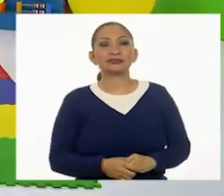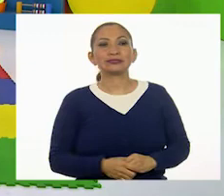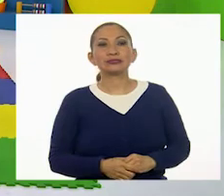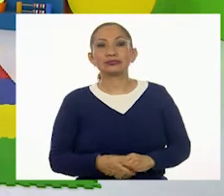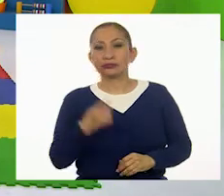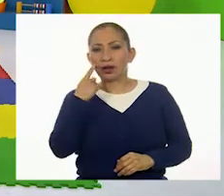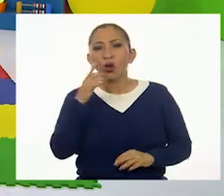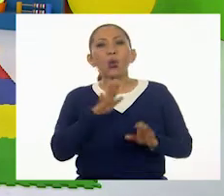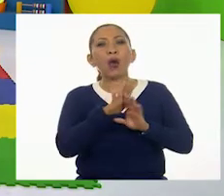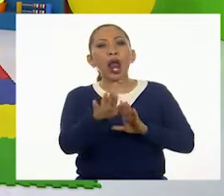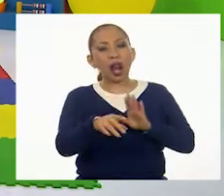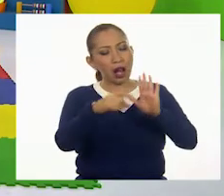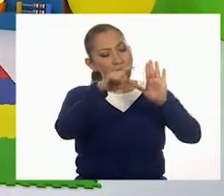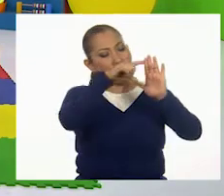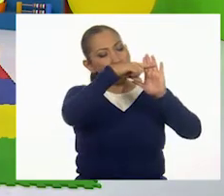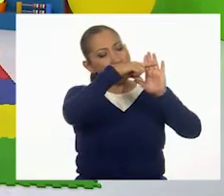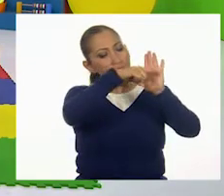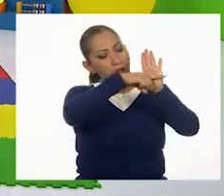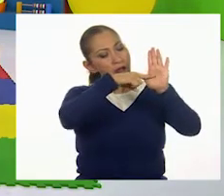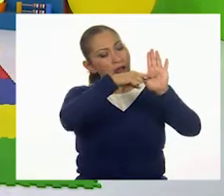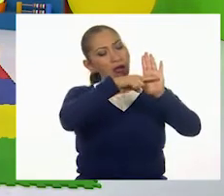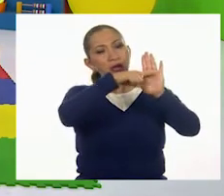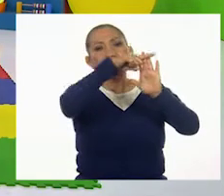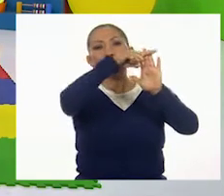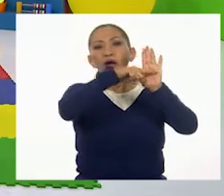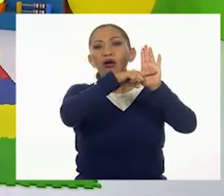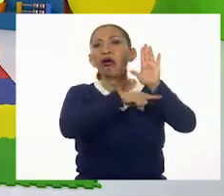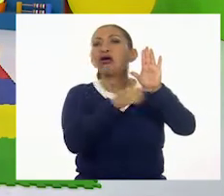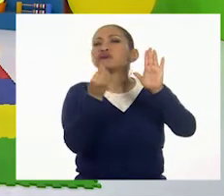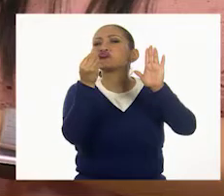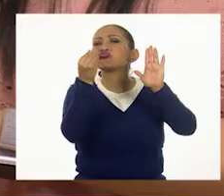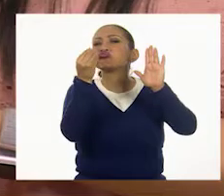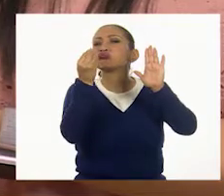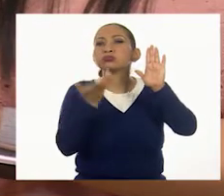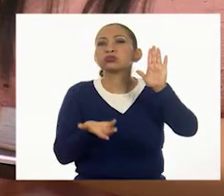Ahora, ¿en qué parte hay más puntos?